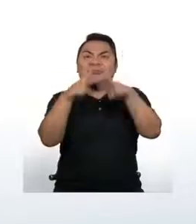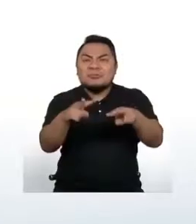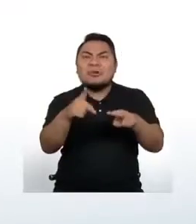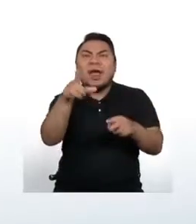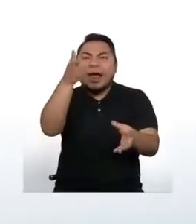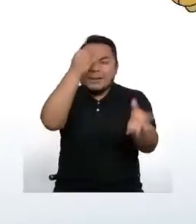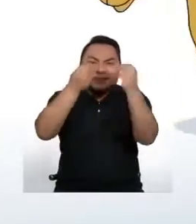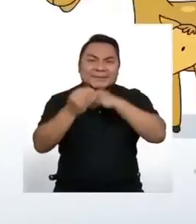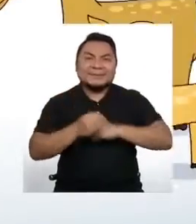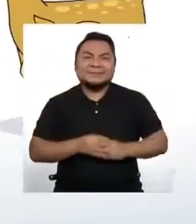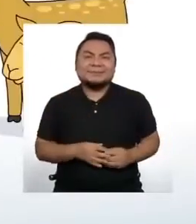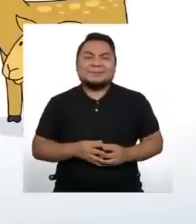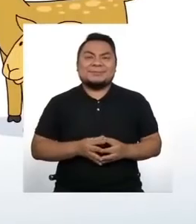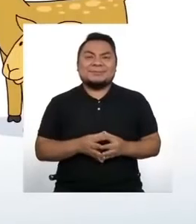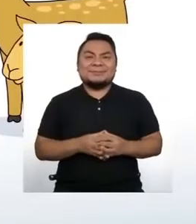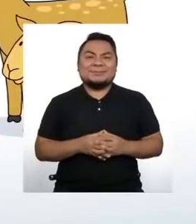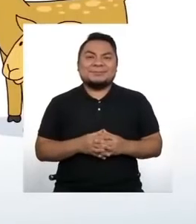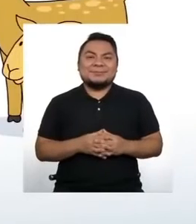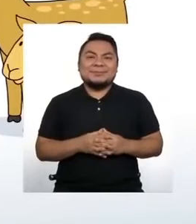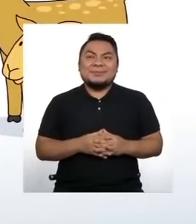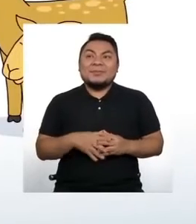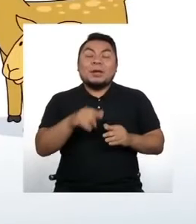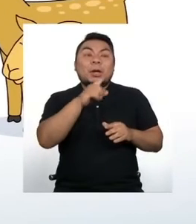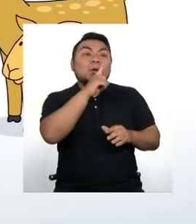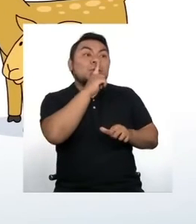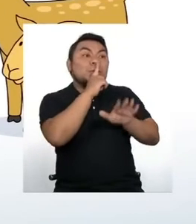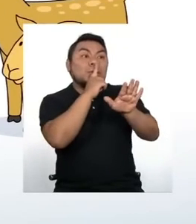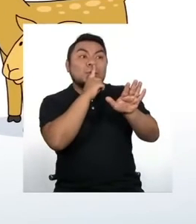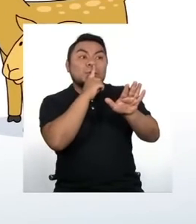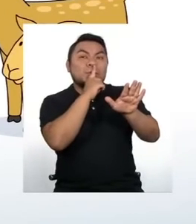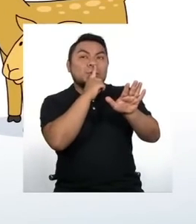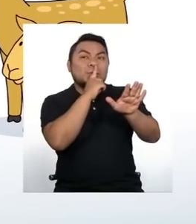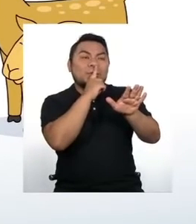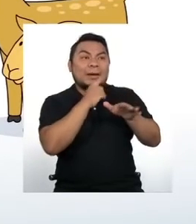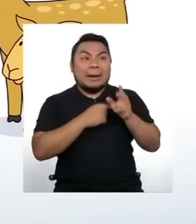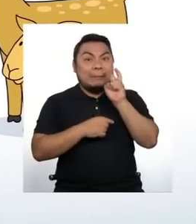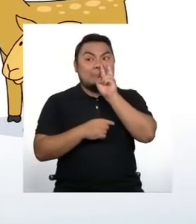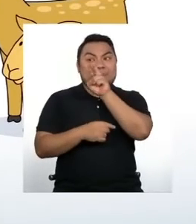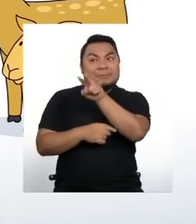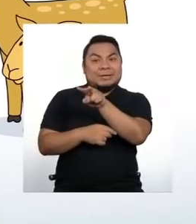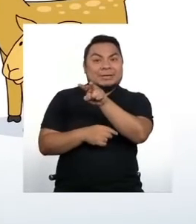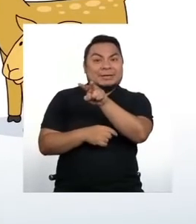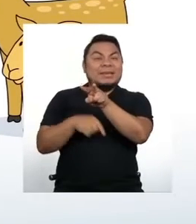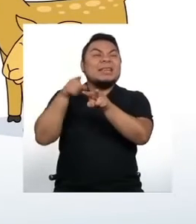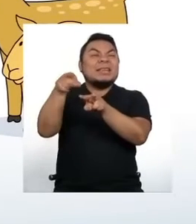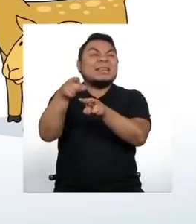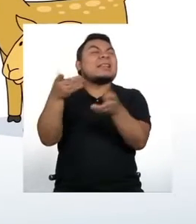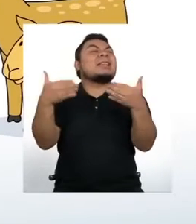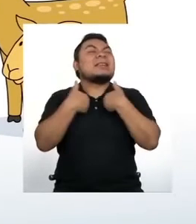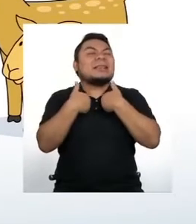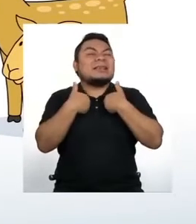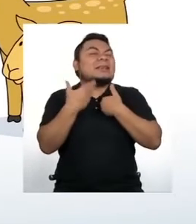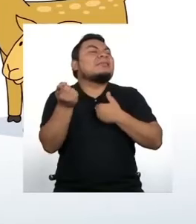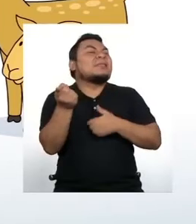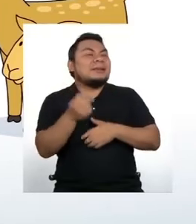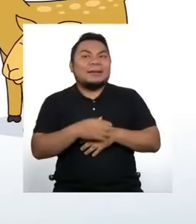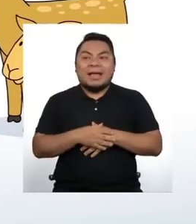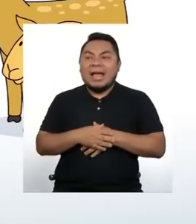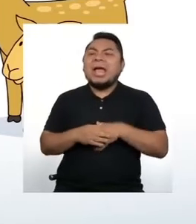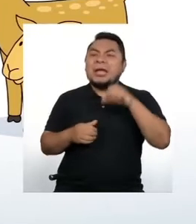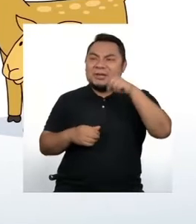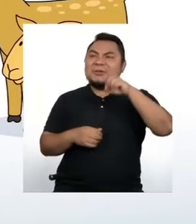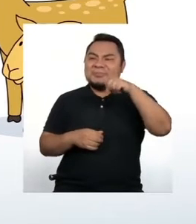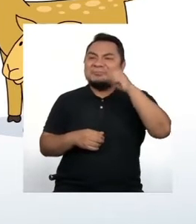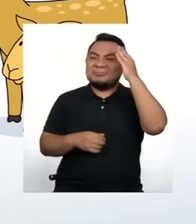coloca a tu niña o niño sobre tus piernas. Muéstrale las pelotas de plástico y los cestos también de